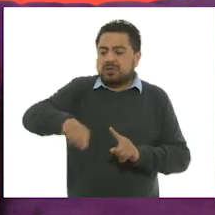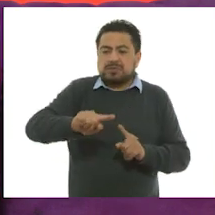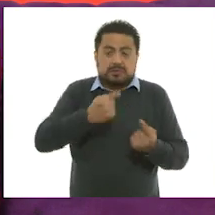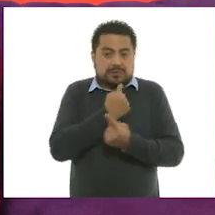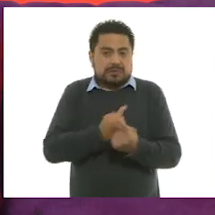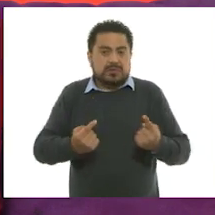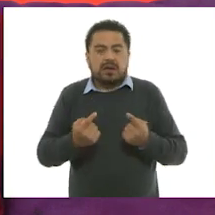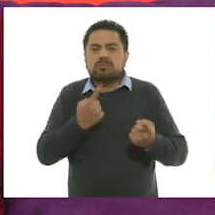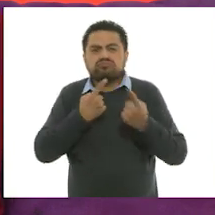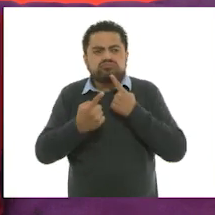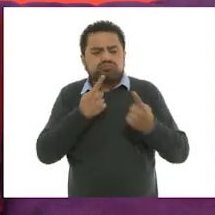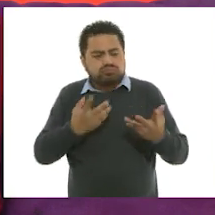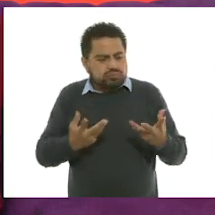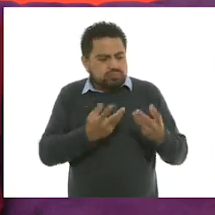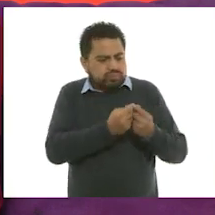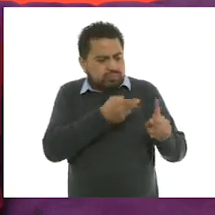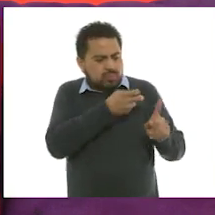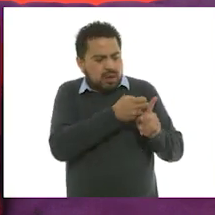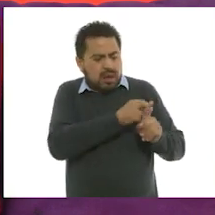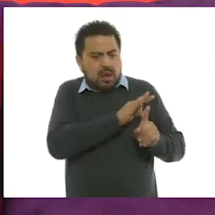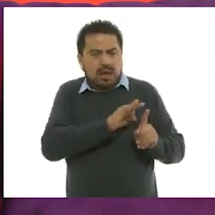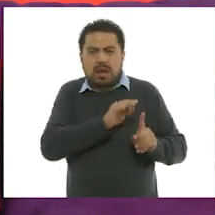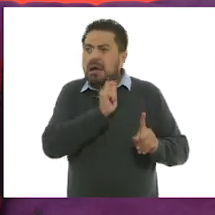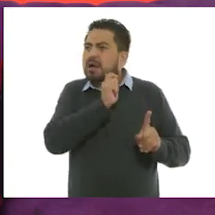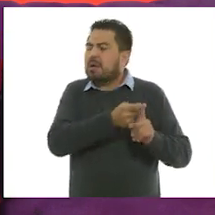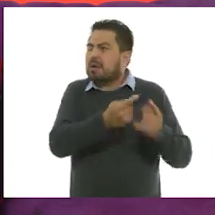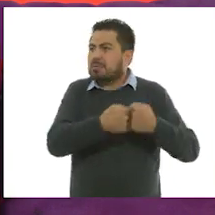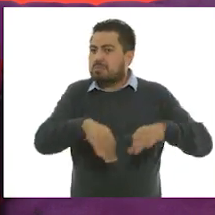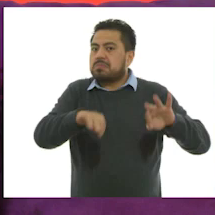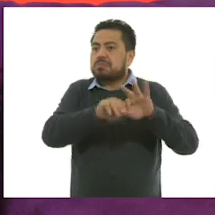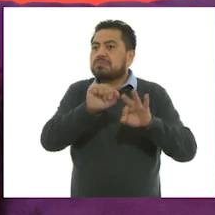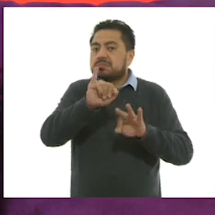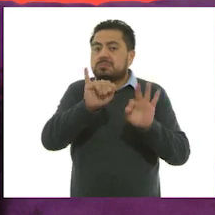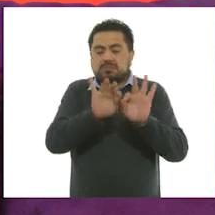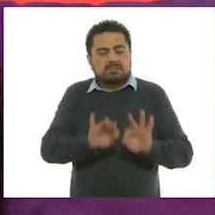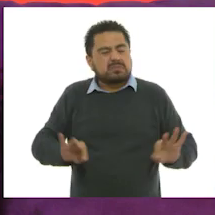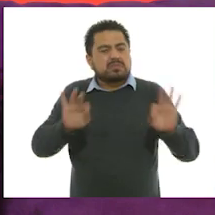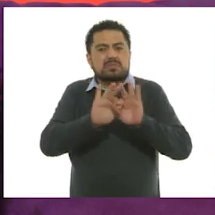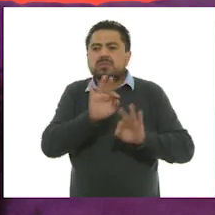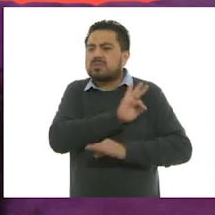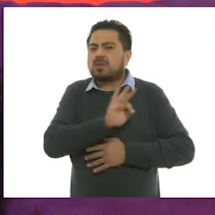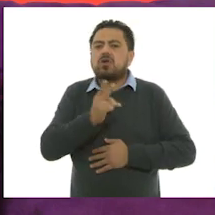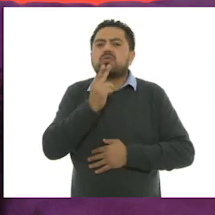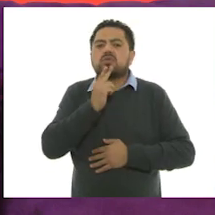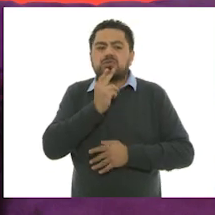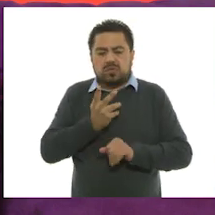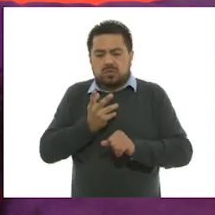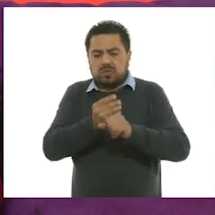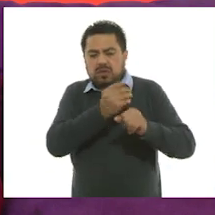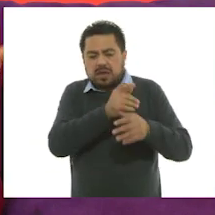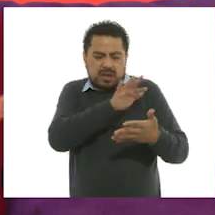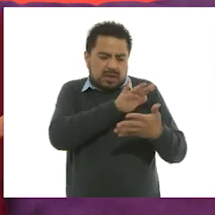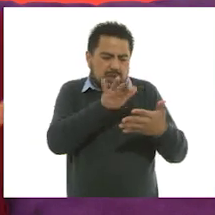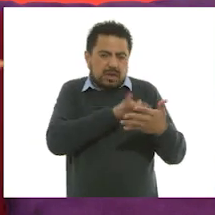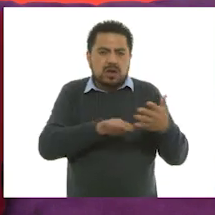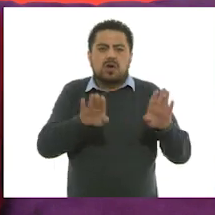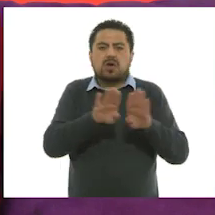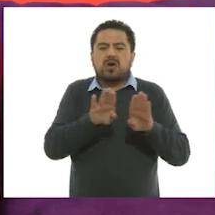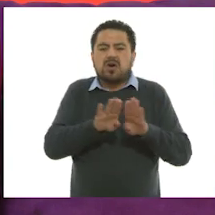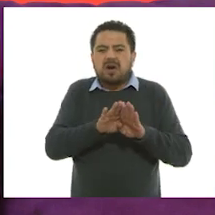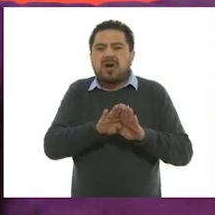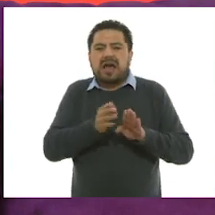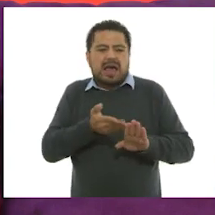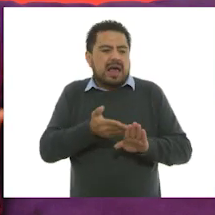niños interactúan con ellos para que resulten significativos. Es importante hacer uso de estrategias de lectura como